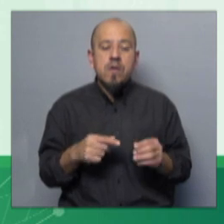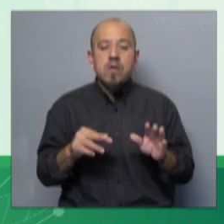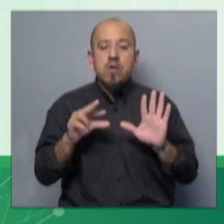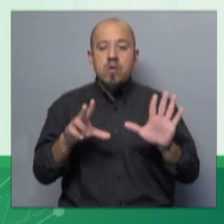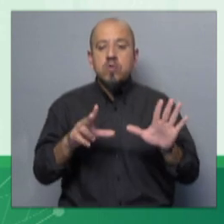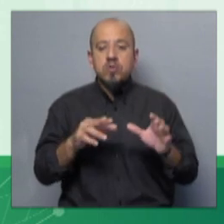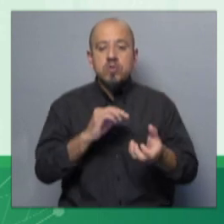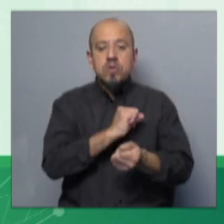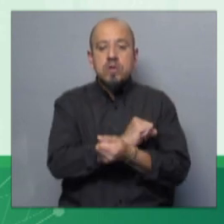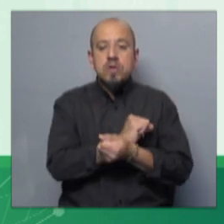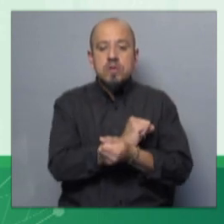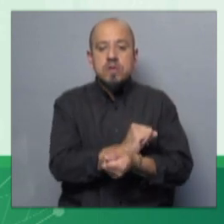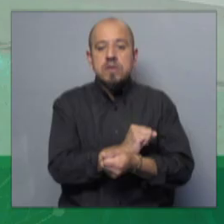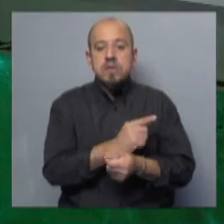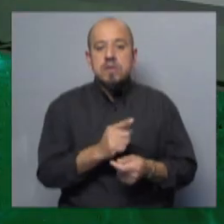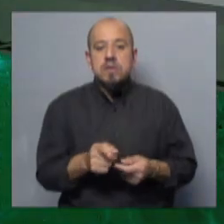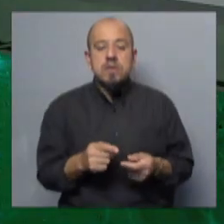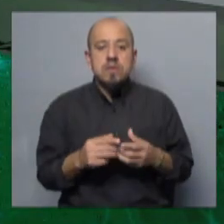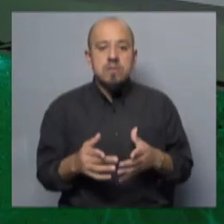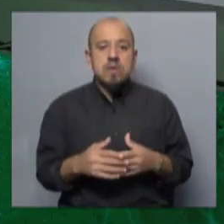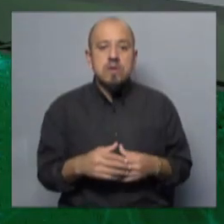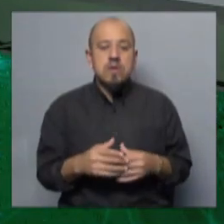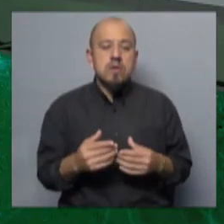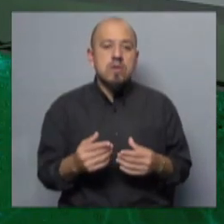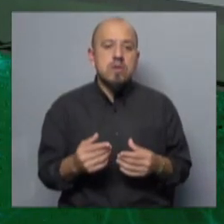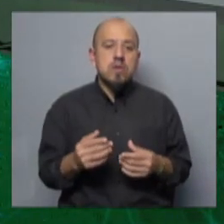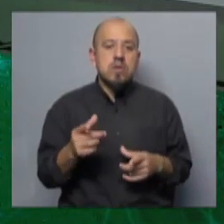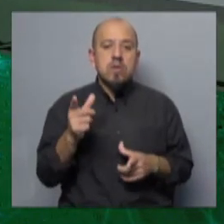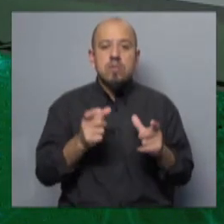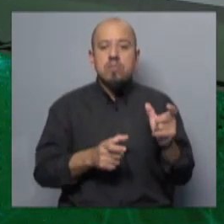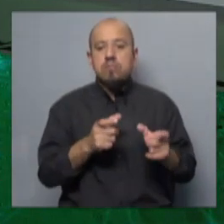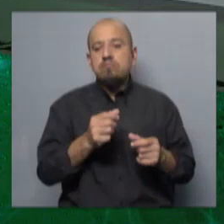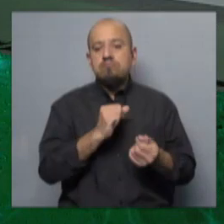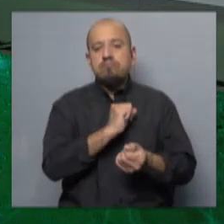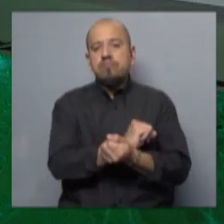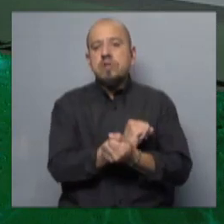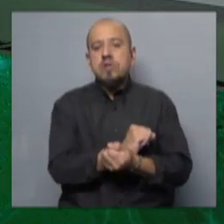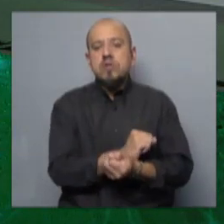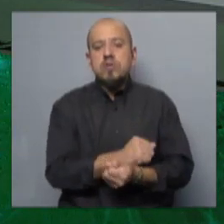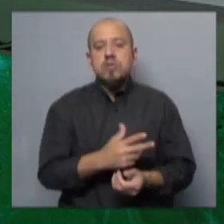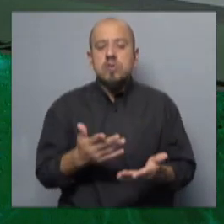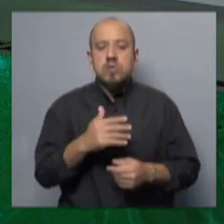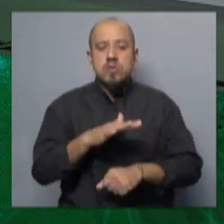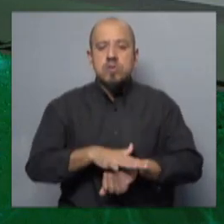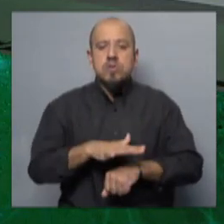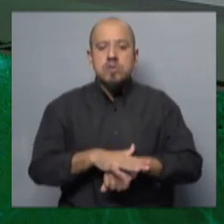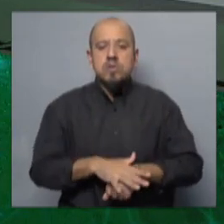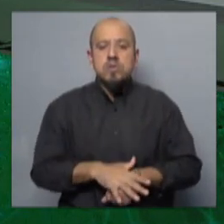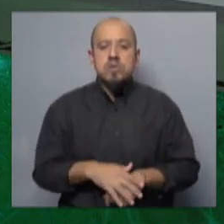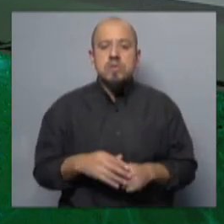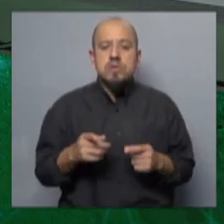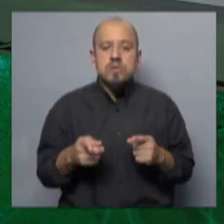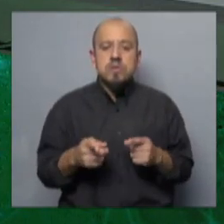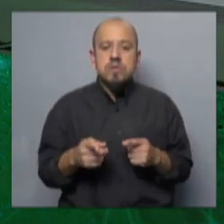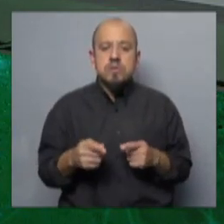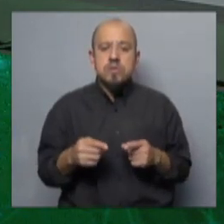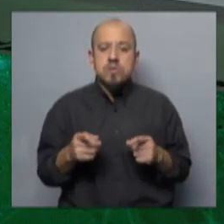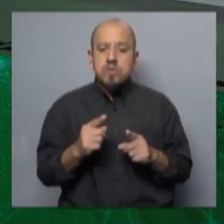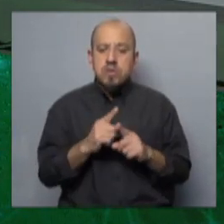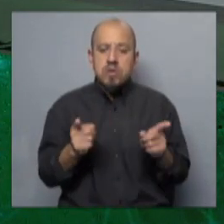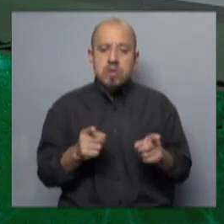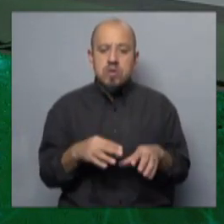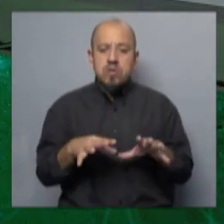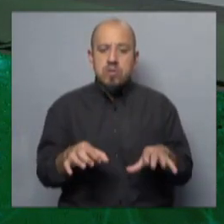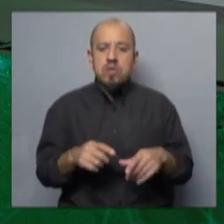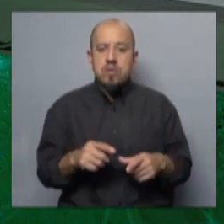cárceles es decir para la cantidad de presos que tenemos en este momento presos y empresas en este momento si queremos no que no estén en situaciones